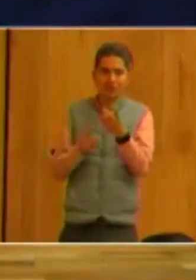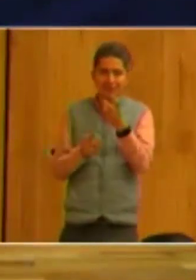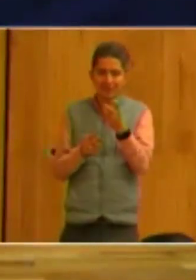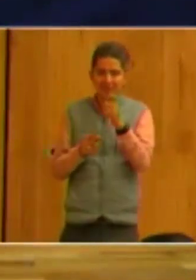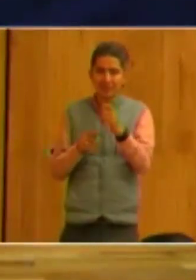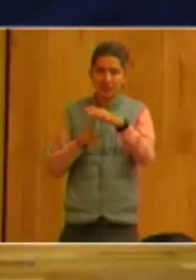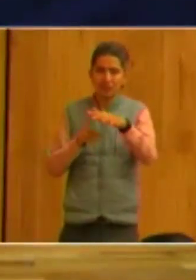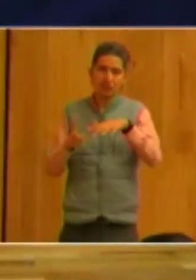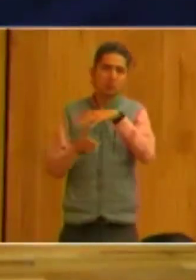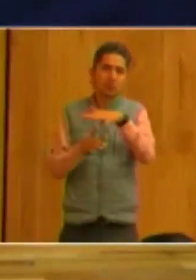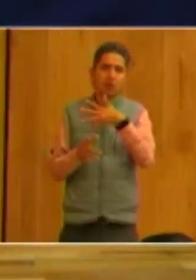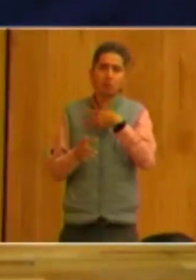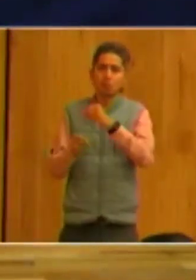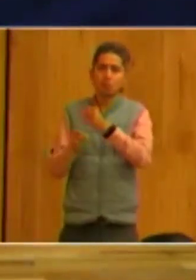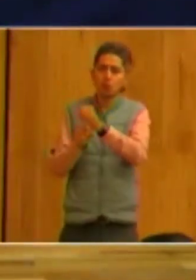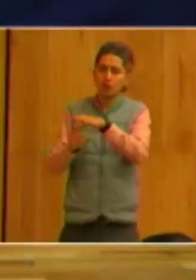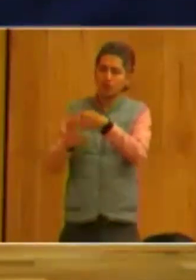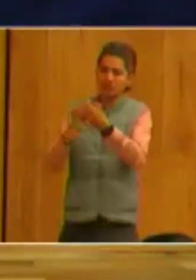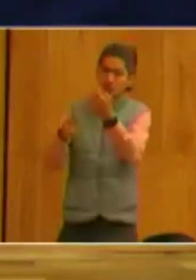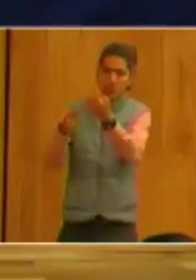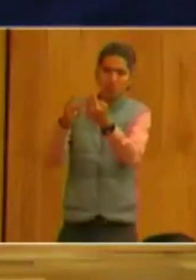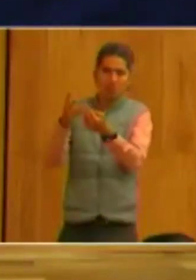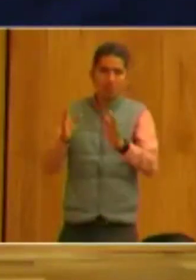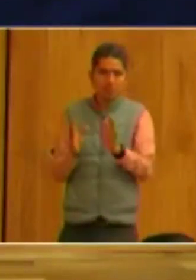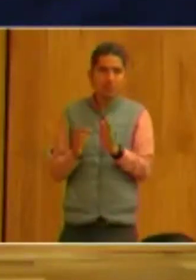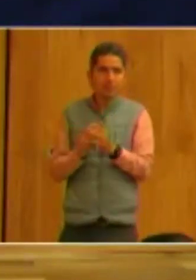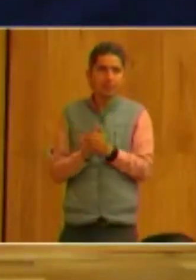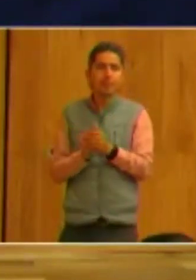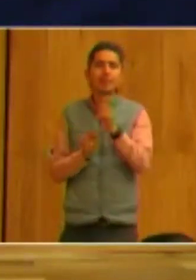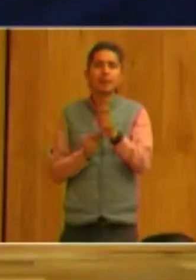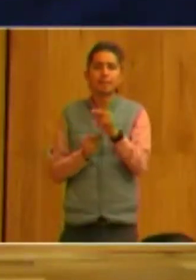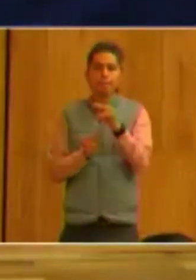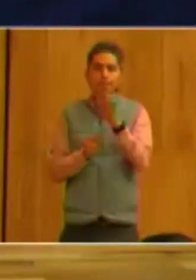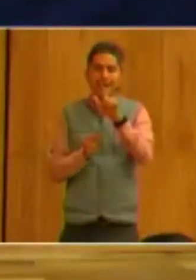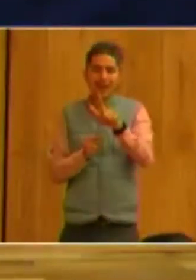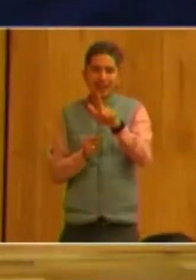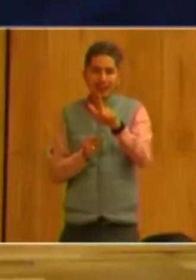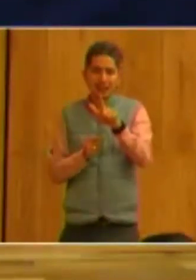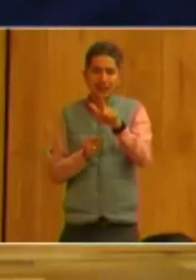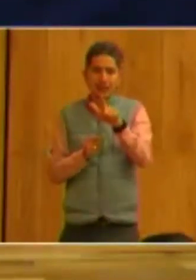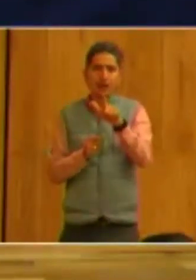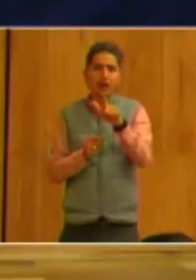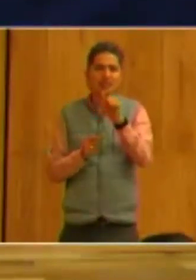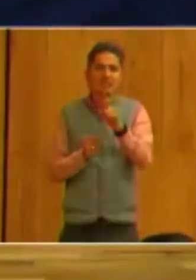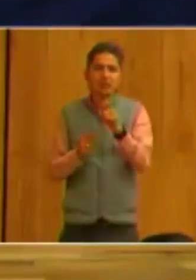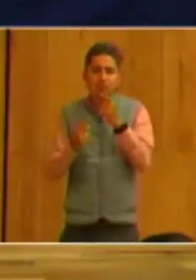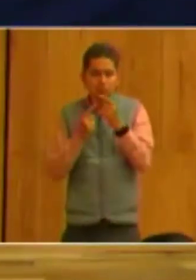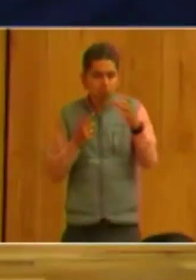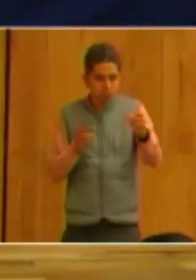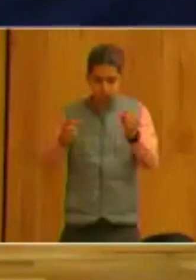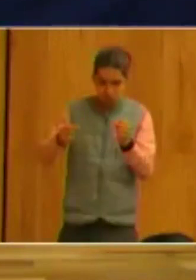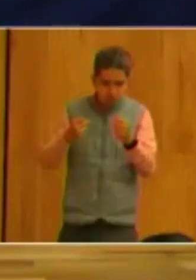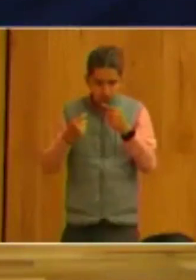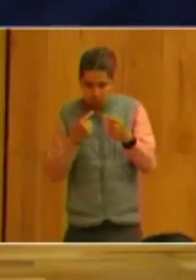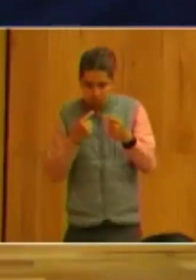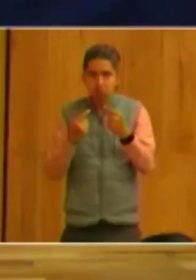contexto de violencia, de conformidad con nuestro sistema penal acusatorio, adversarial, la carga de la prueba